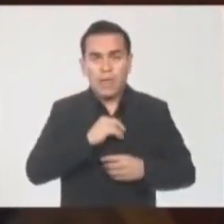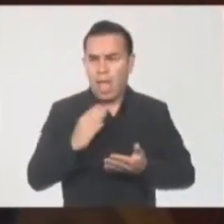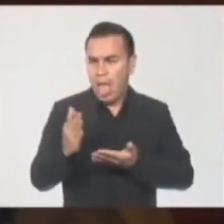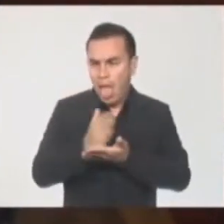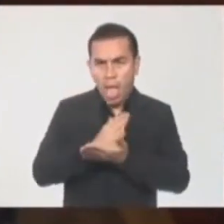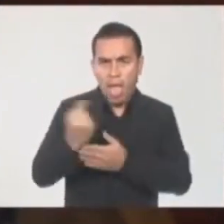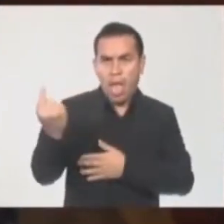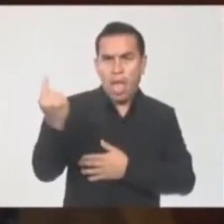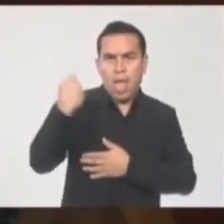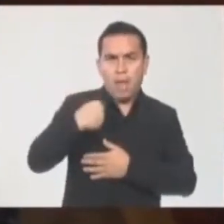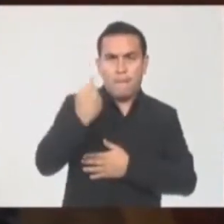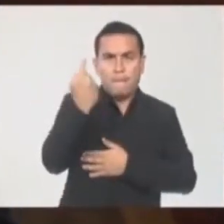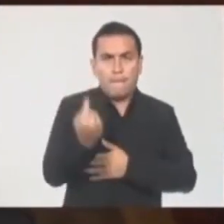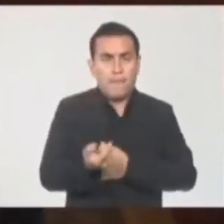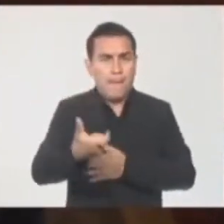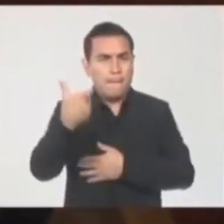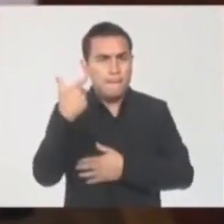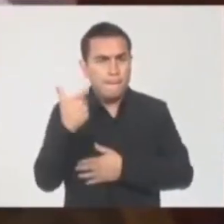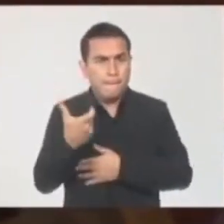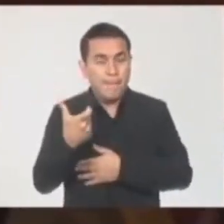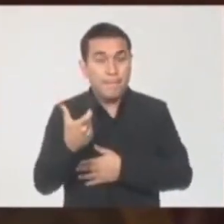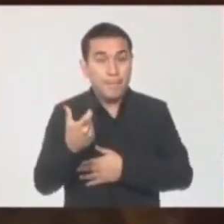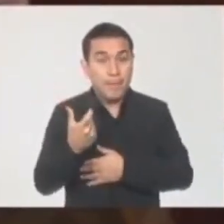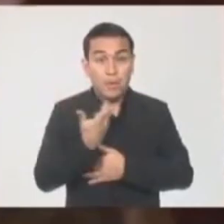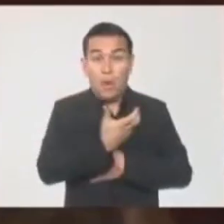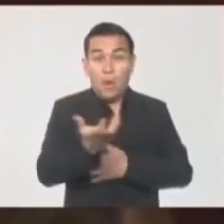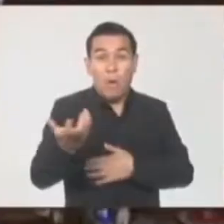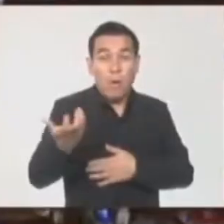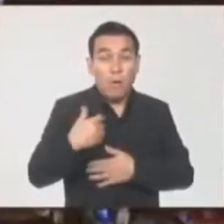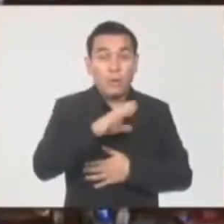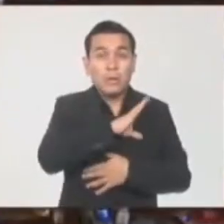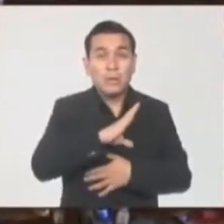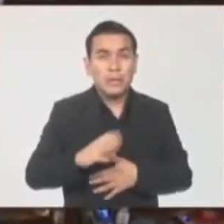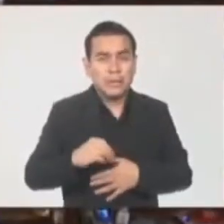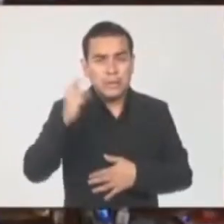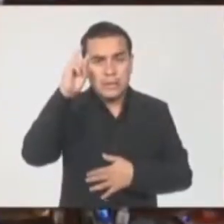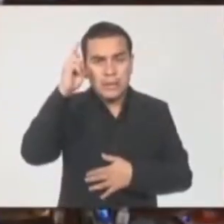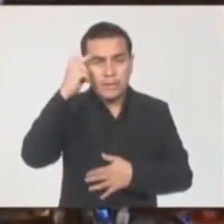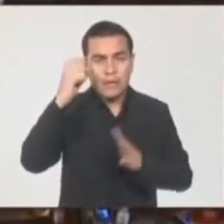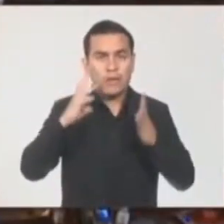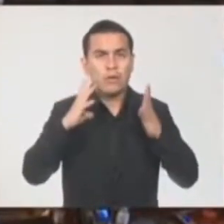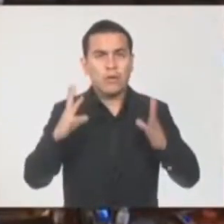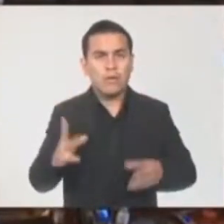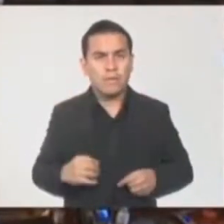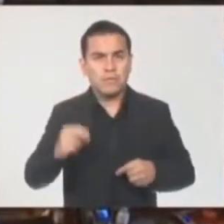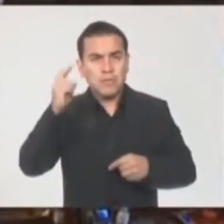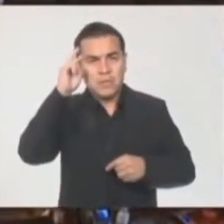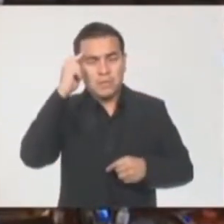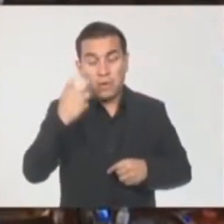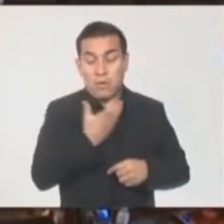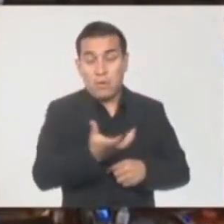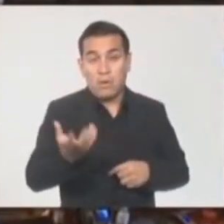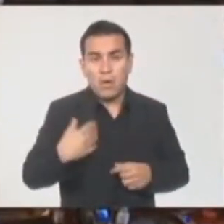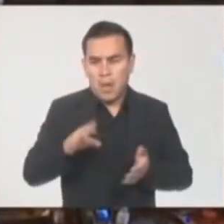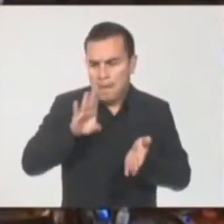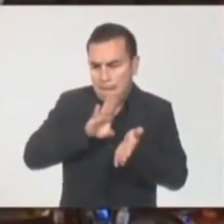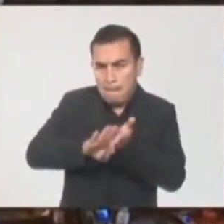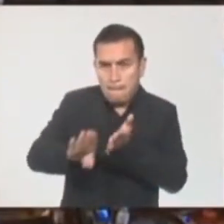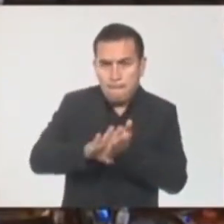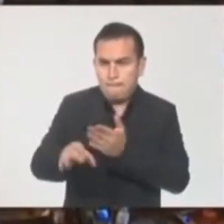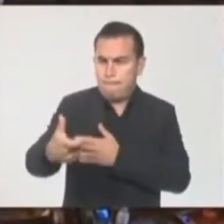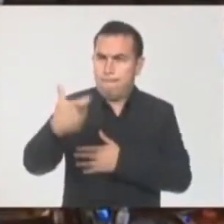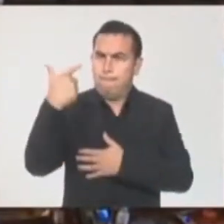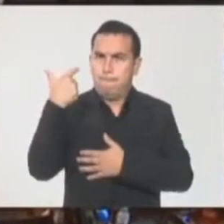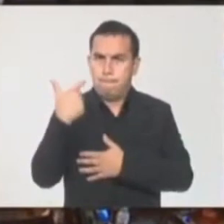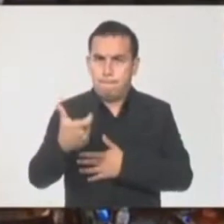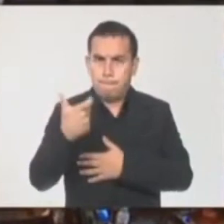órdenes. En la mayoría de países, incluso, los gobiernos también se deben a alguien, a financistas, a